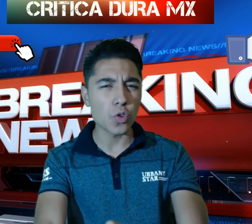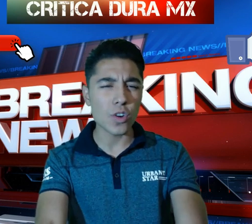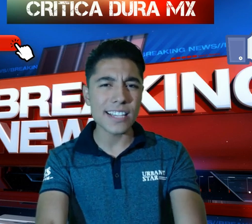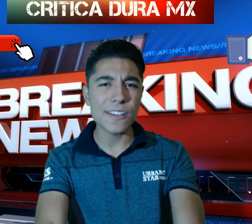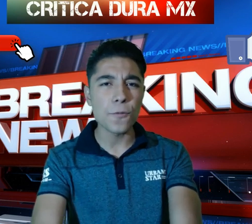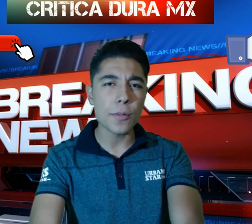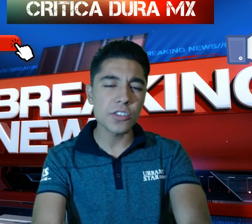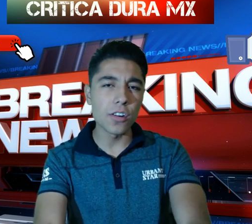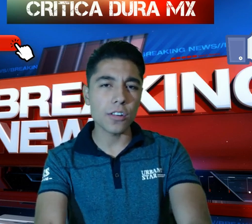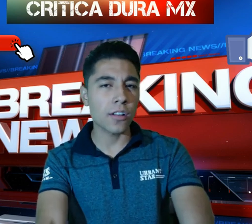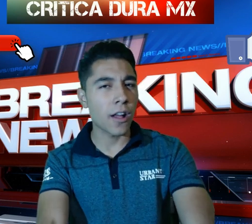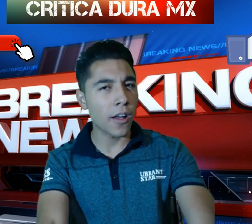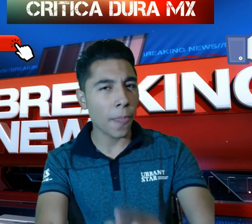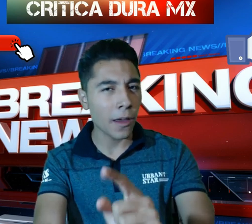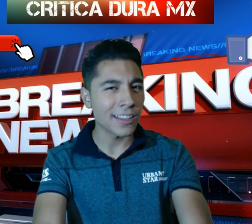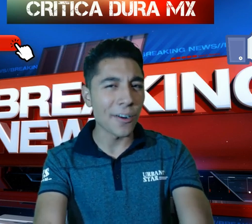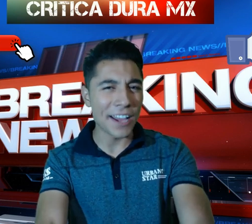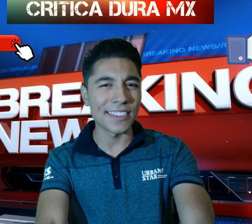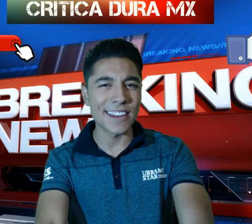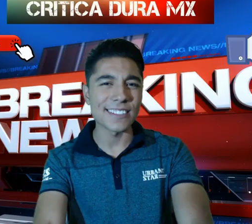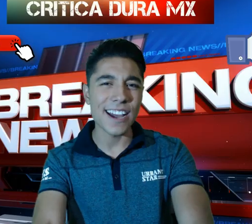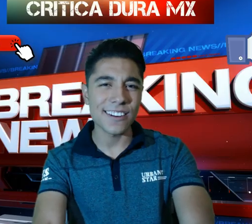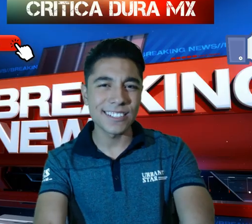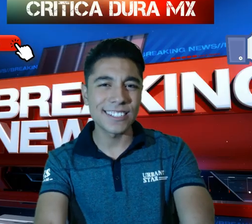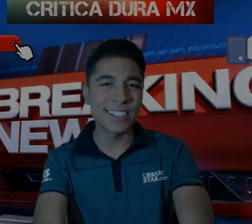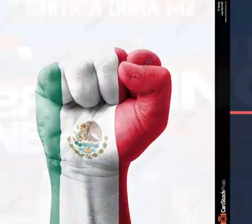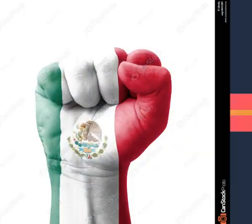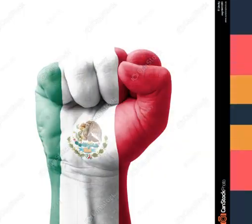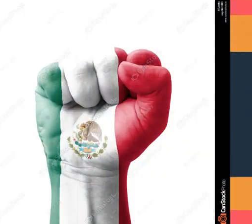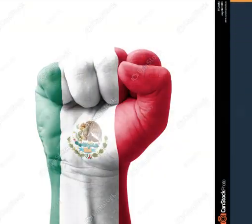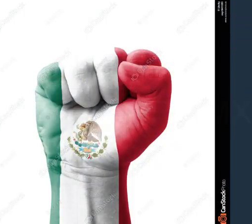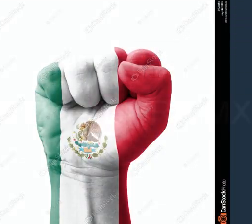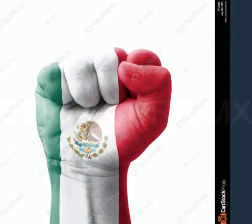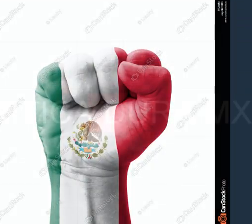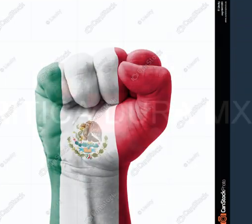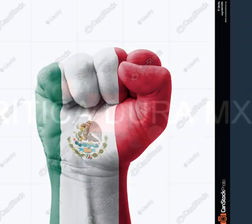Estoy seguro que esta información te va a interesar.